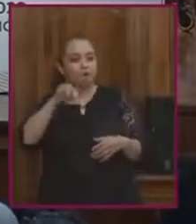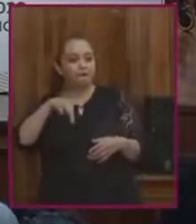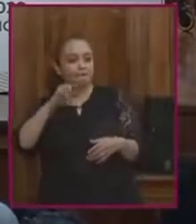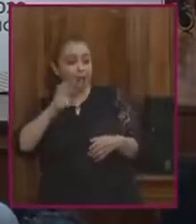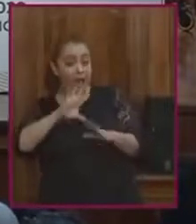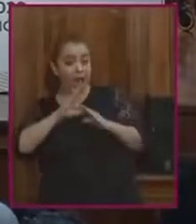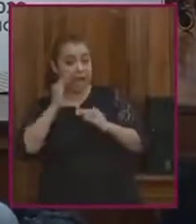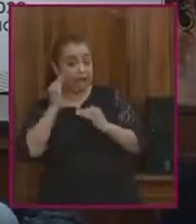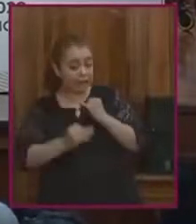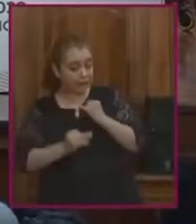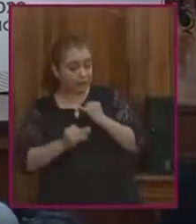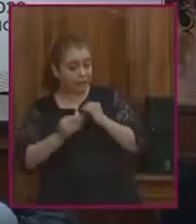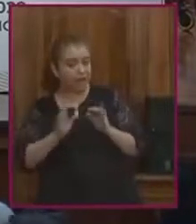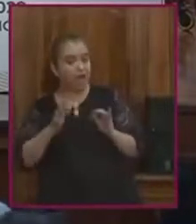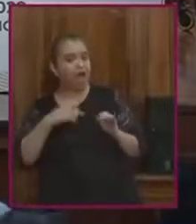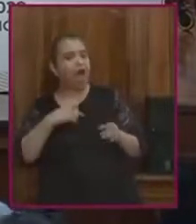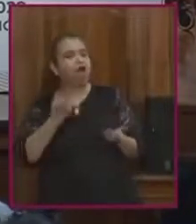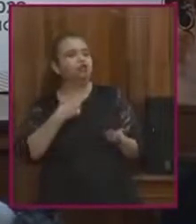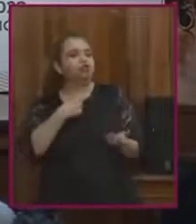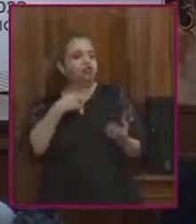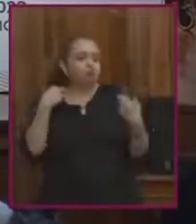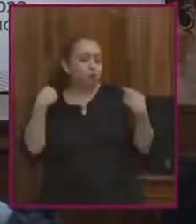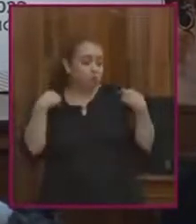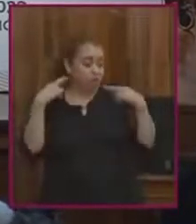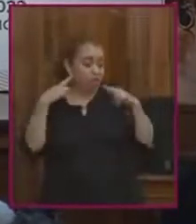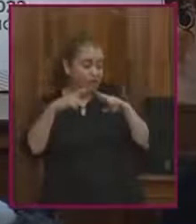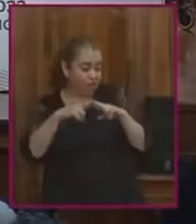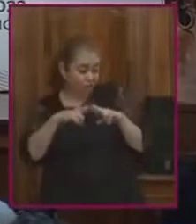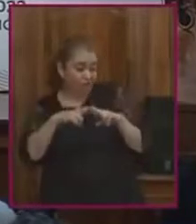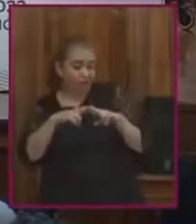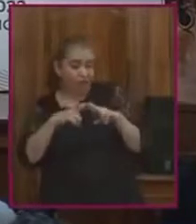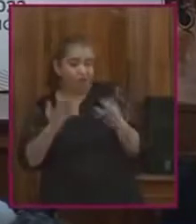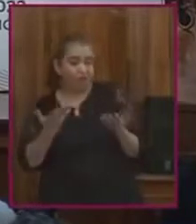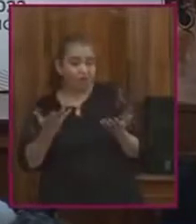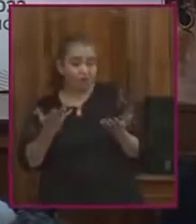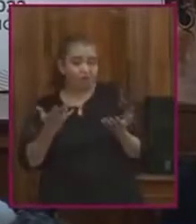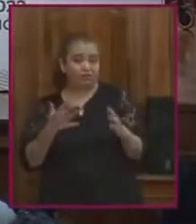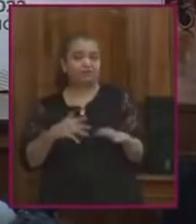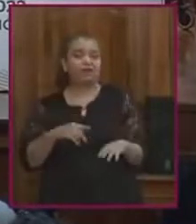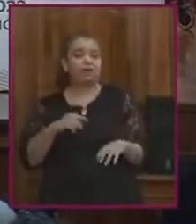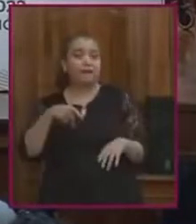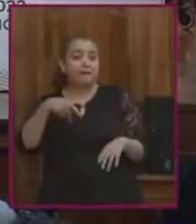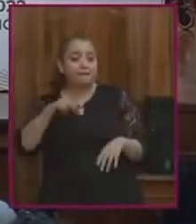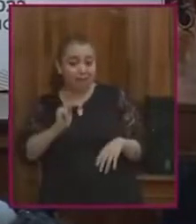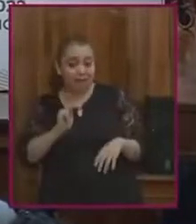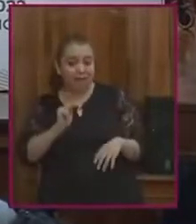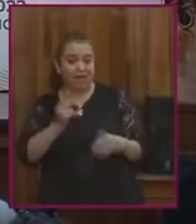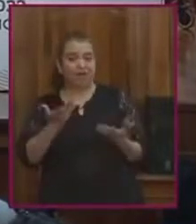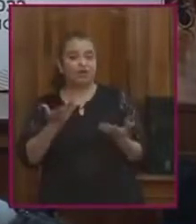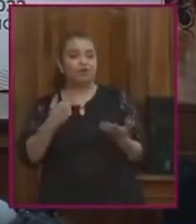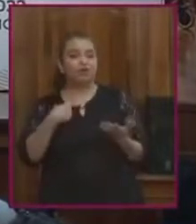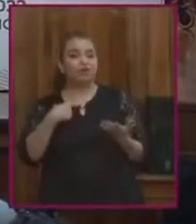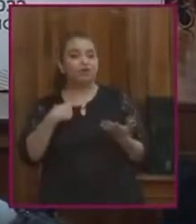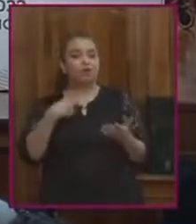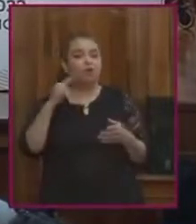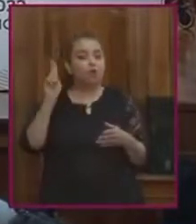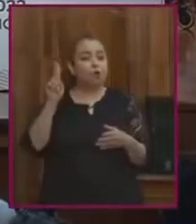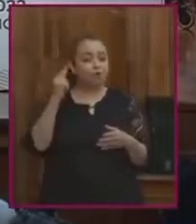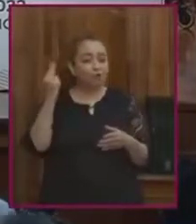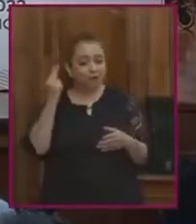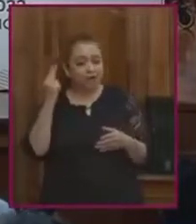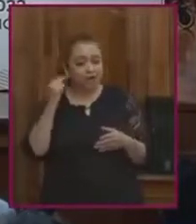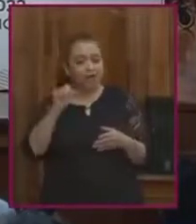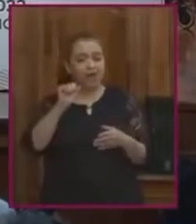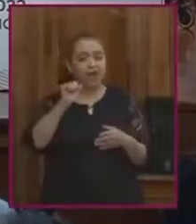deseos de ser docente, pero cuando tengo la oportunidad de ir a la Universidad Pedagógica en Azcapotzalco en la 95,